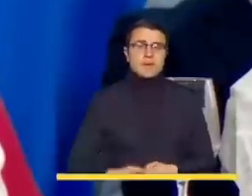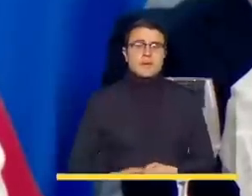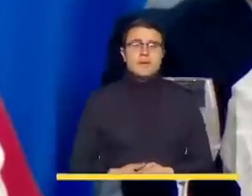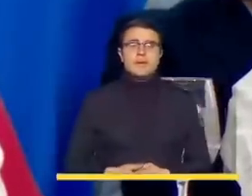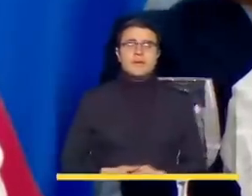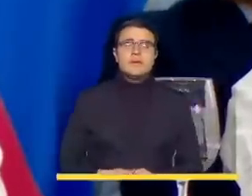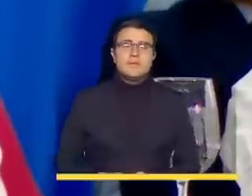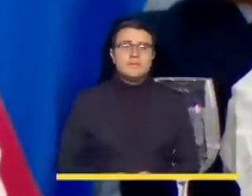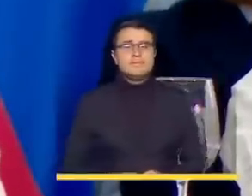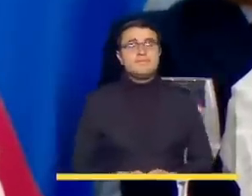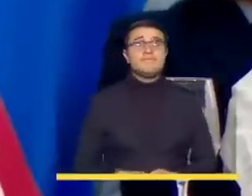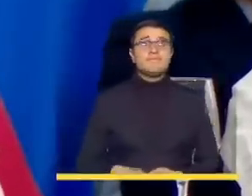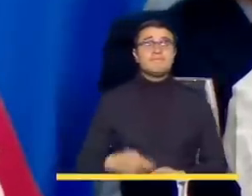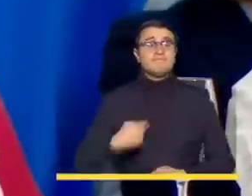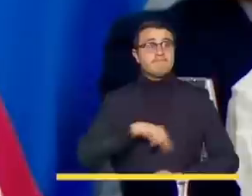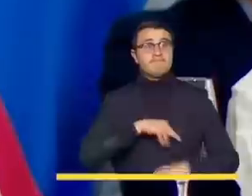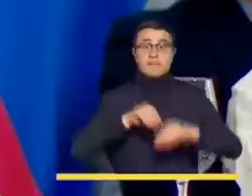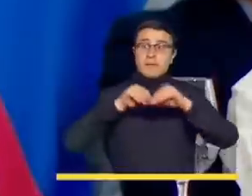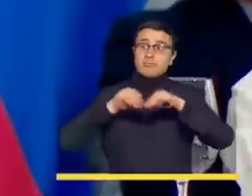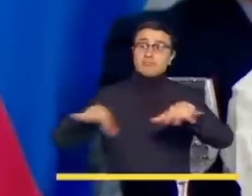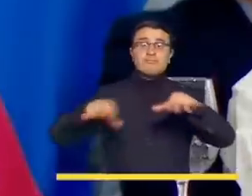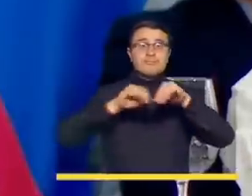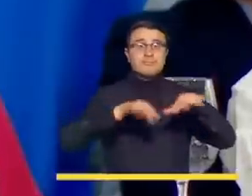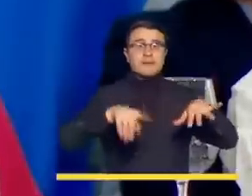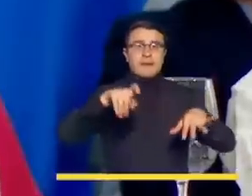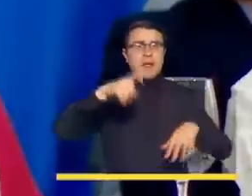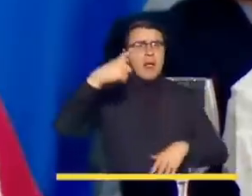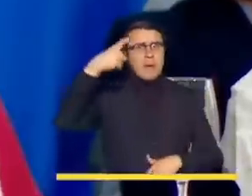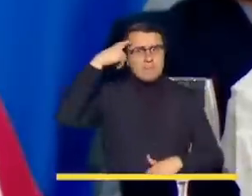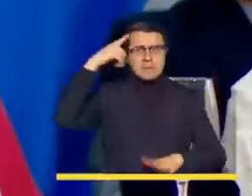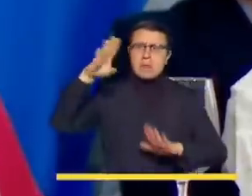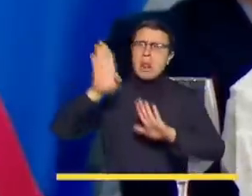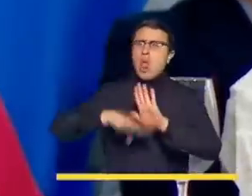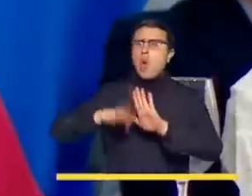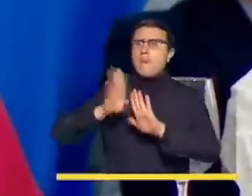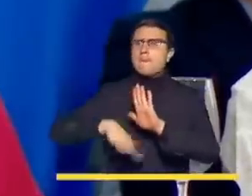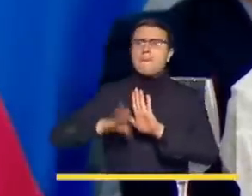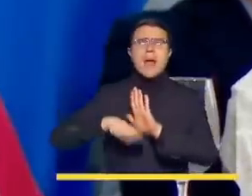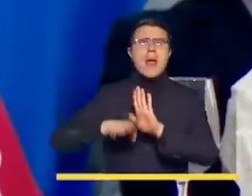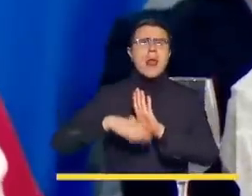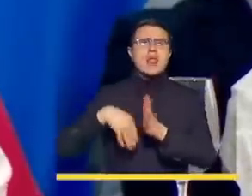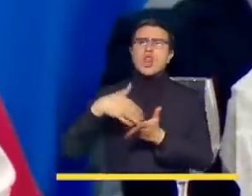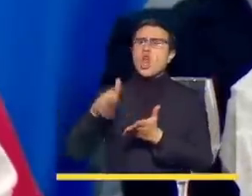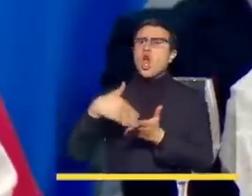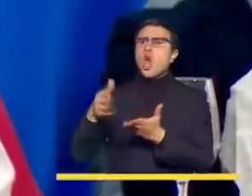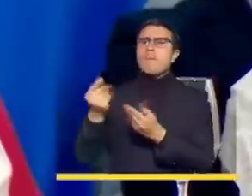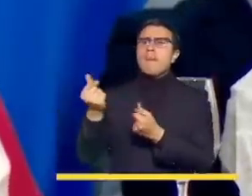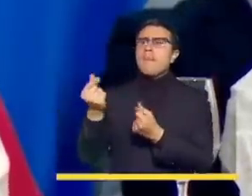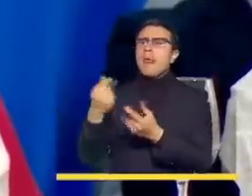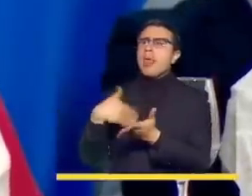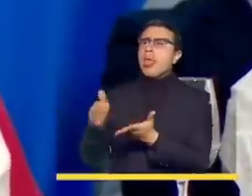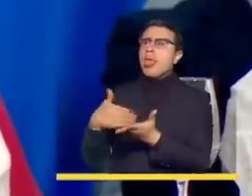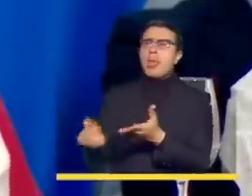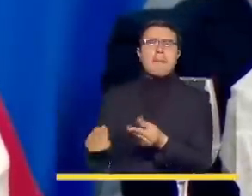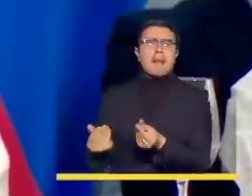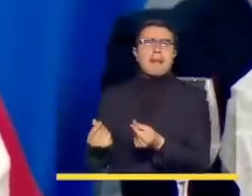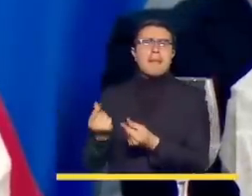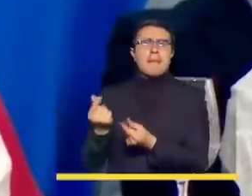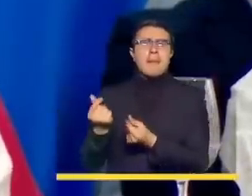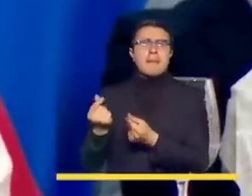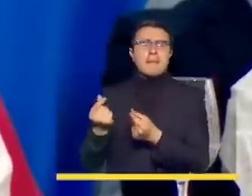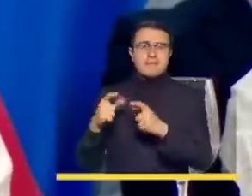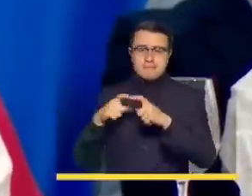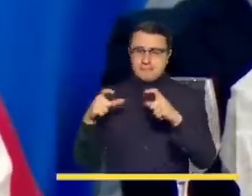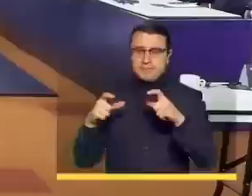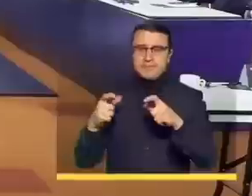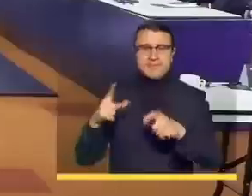hacer ver por todos los medios que solamente lo barato se compra con el dinero, como diría el